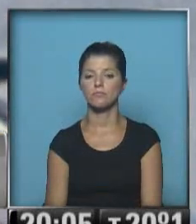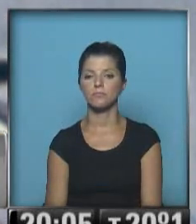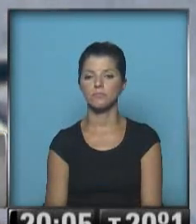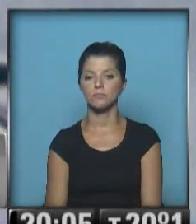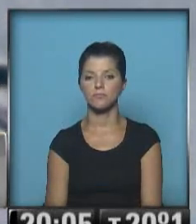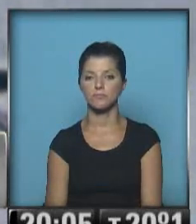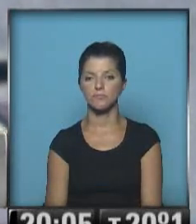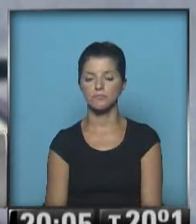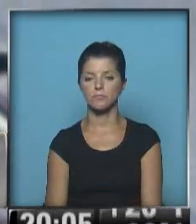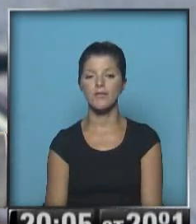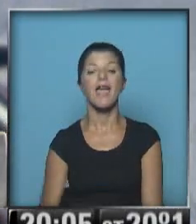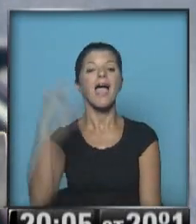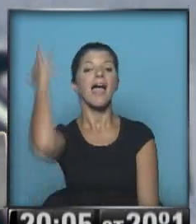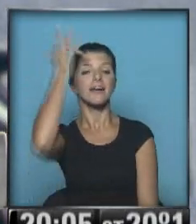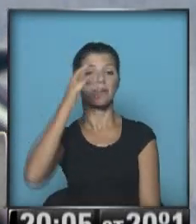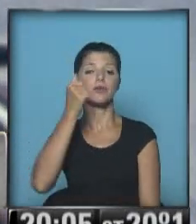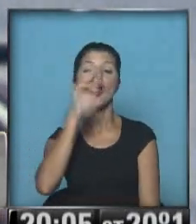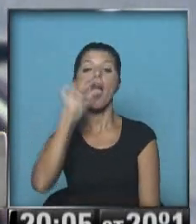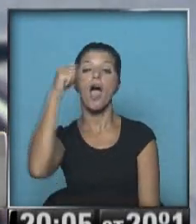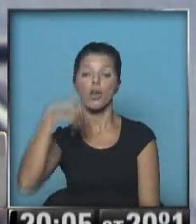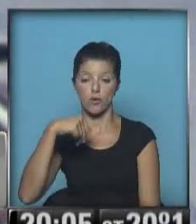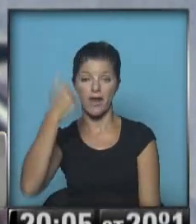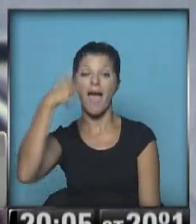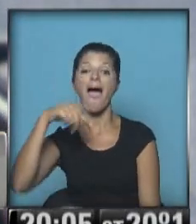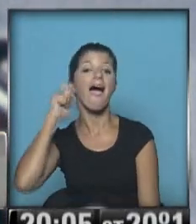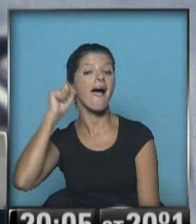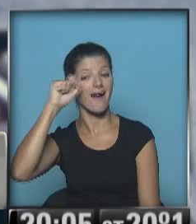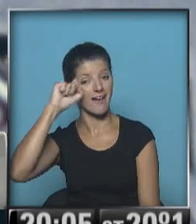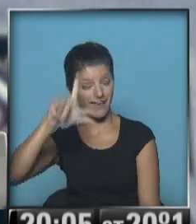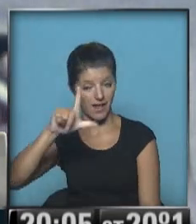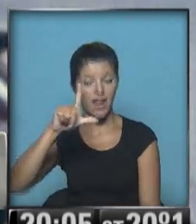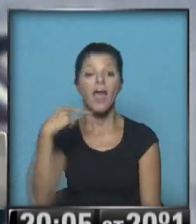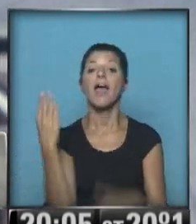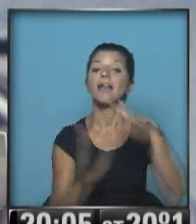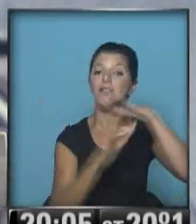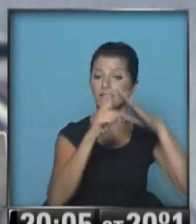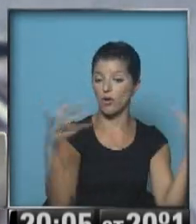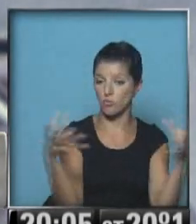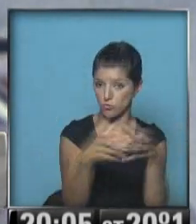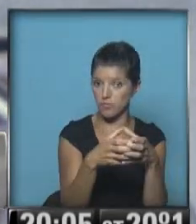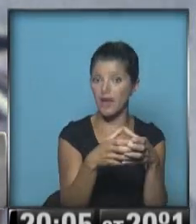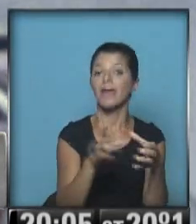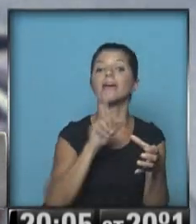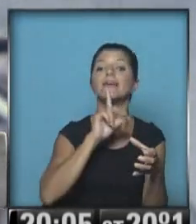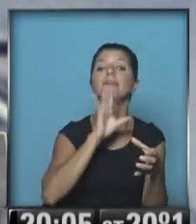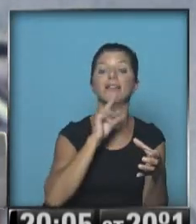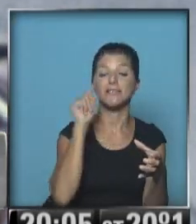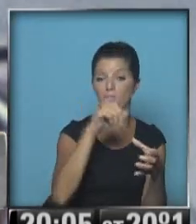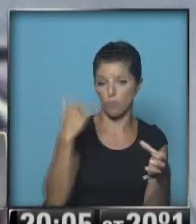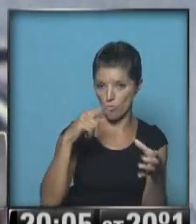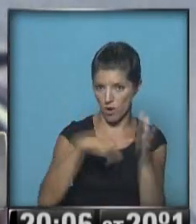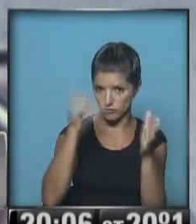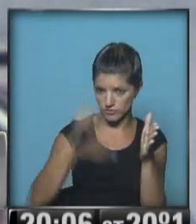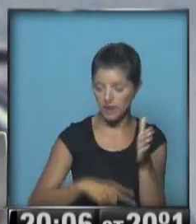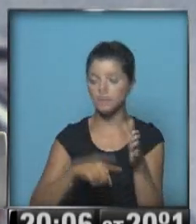Argentina gran rabino Aarón Ángel líder de la asociación comunidad israelita sefaradí de Buenos Aires las